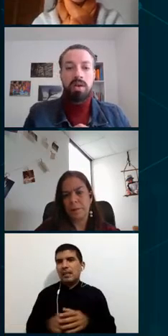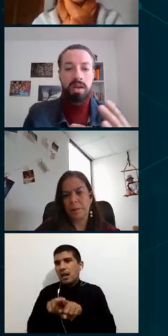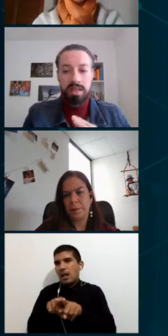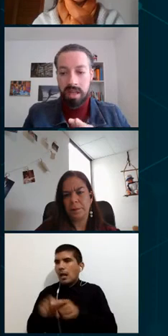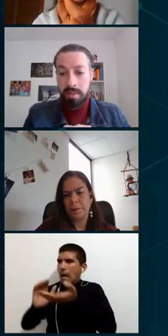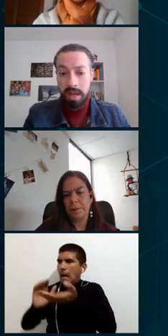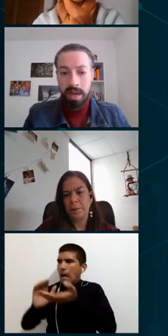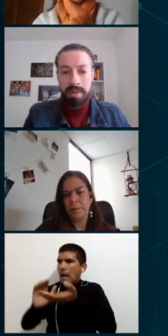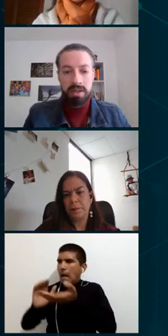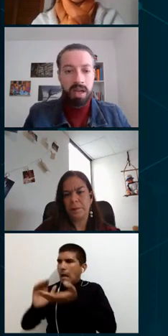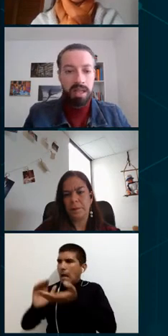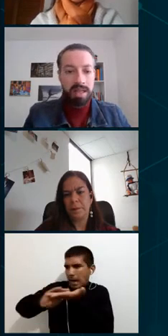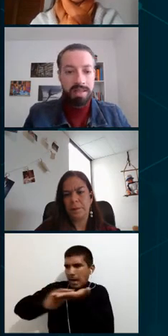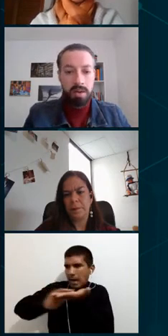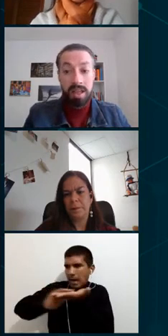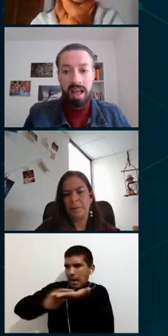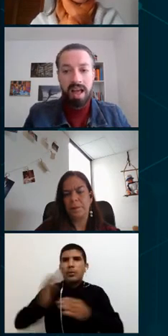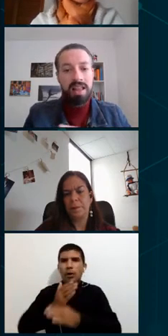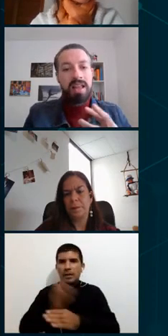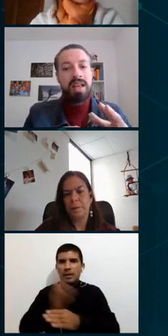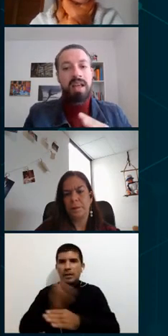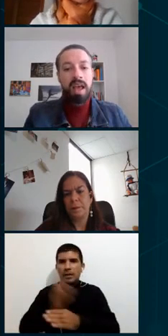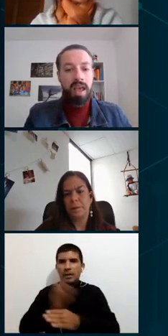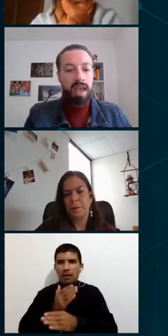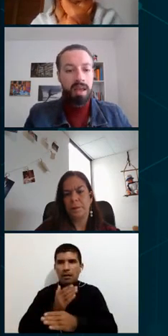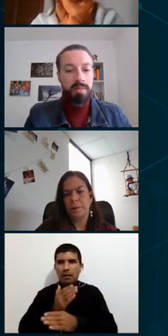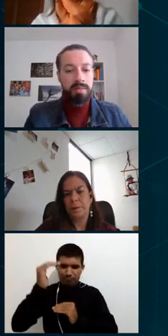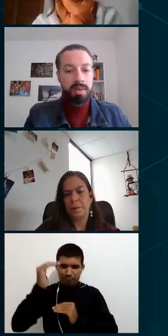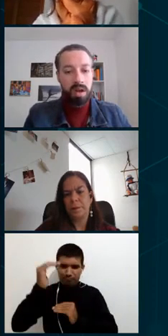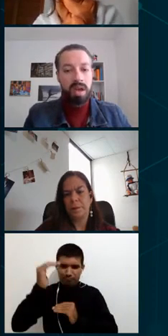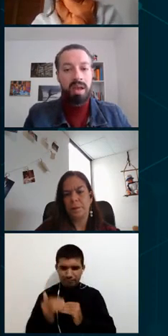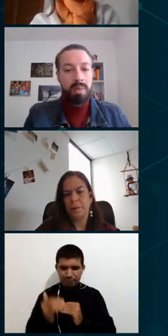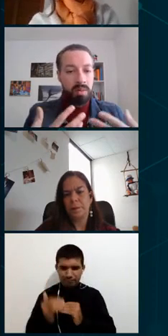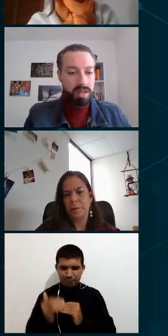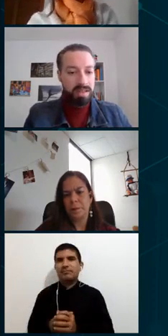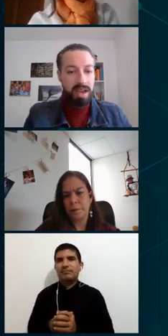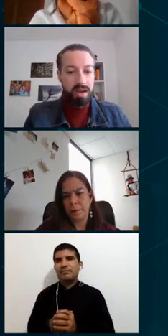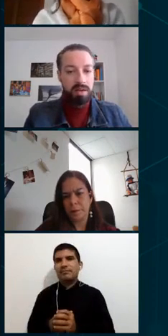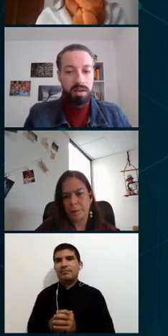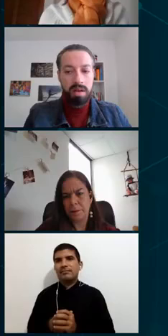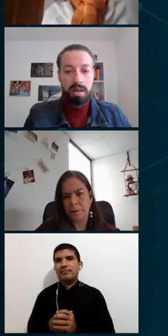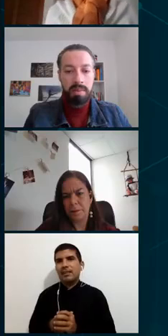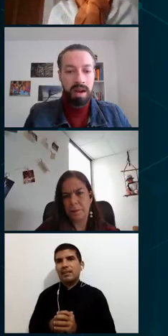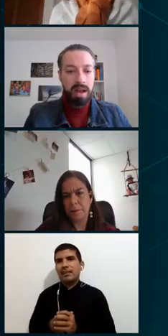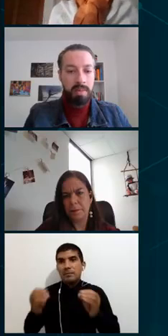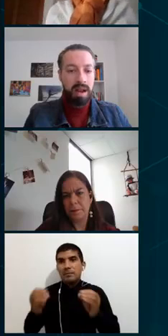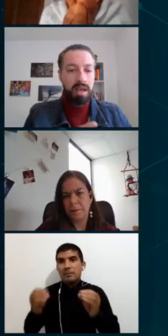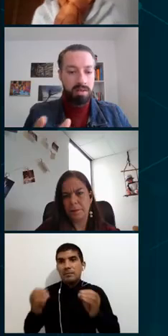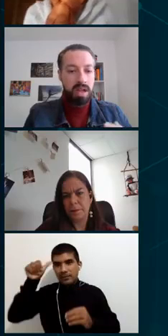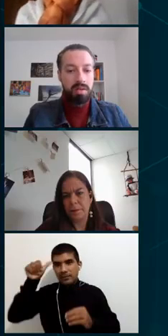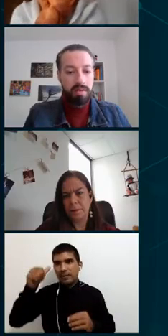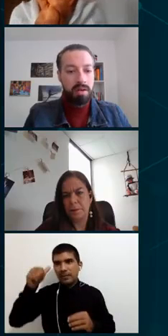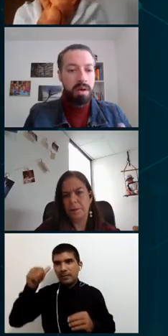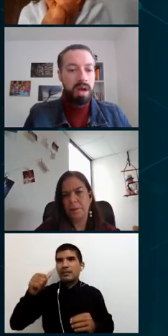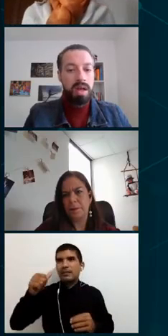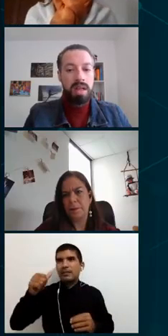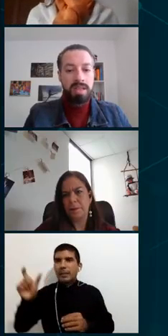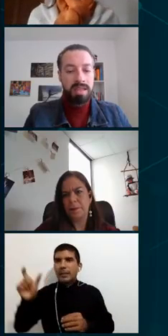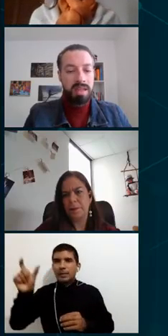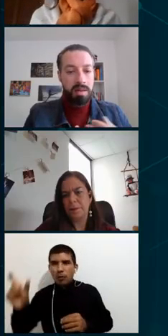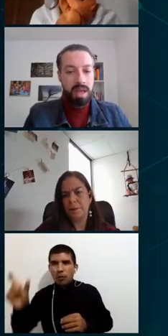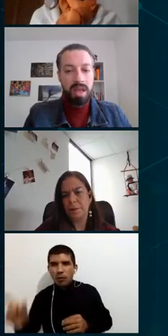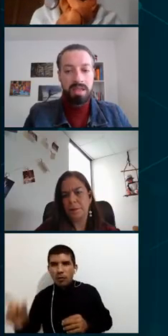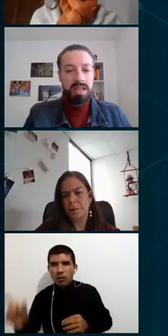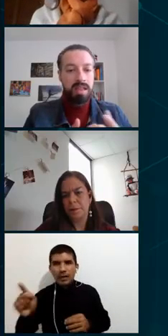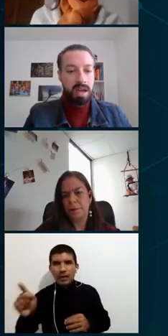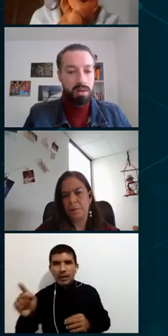los actores, también la persona de seguridad, qué podemos hacer para que ellos de alguna forma